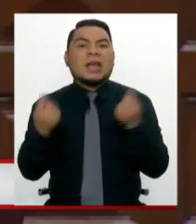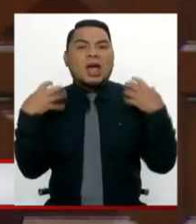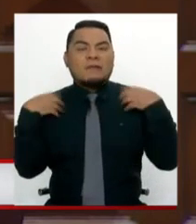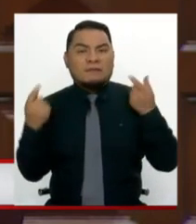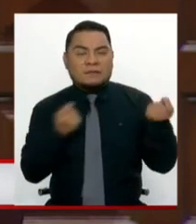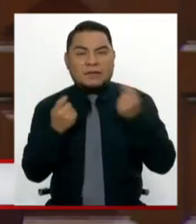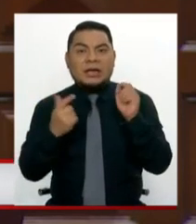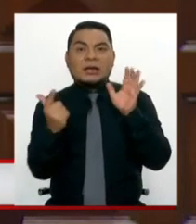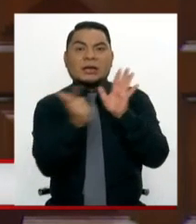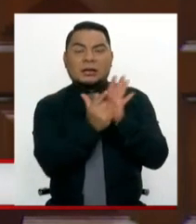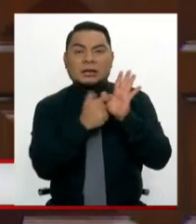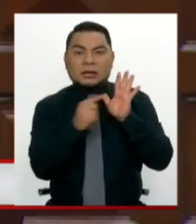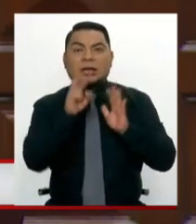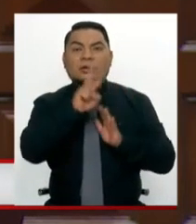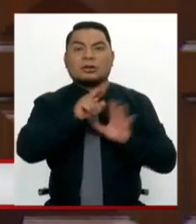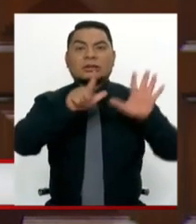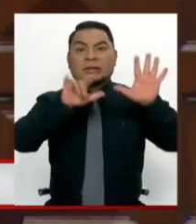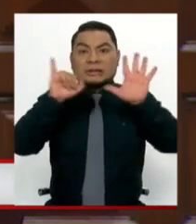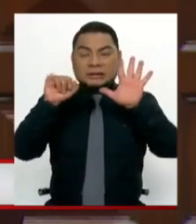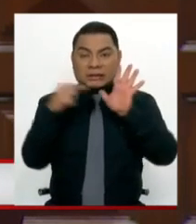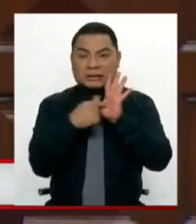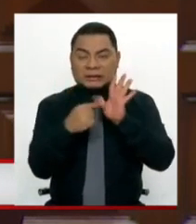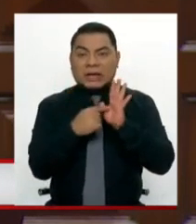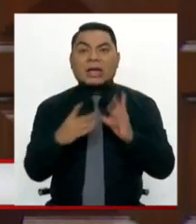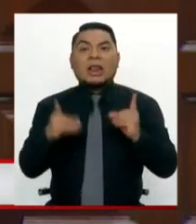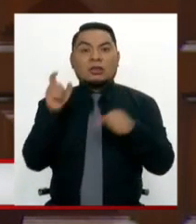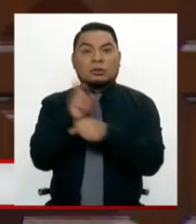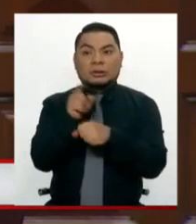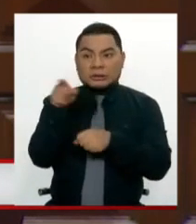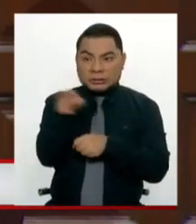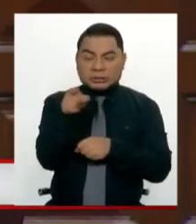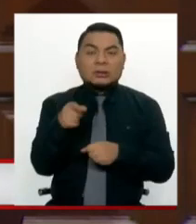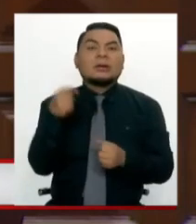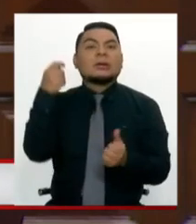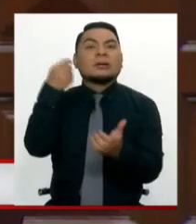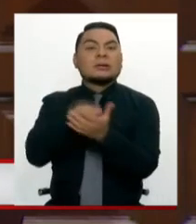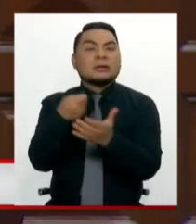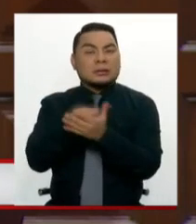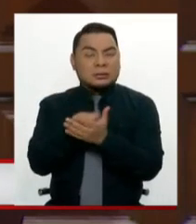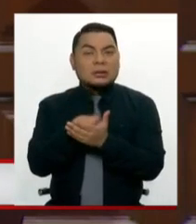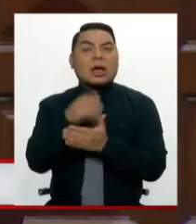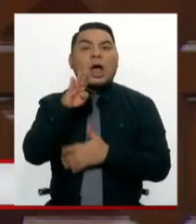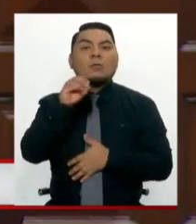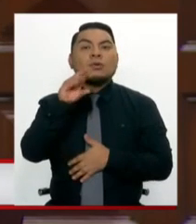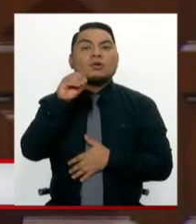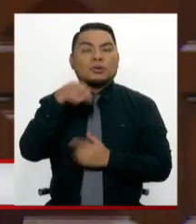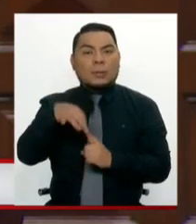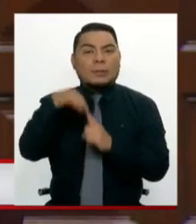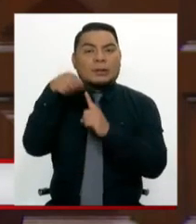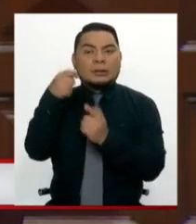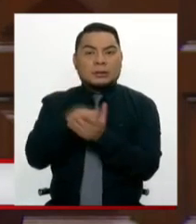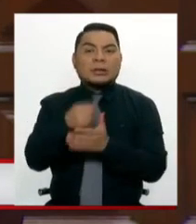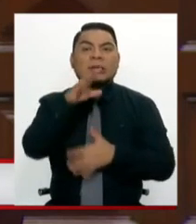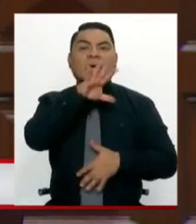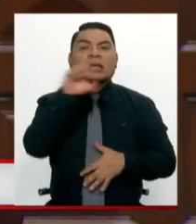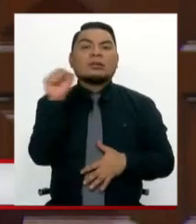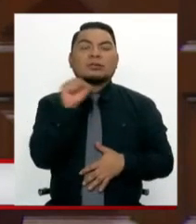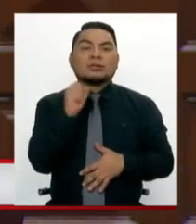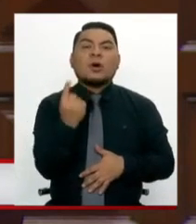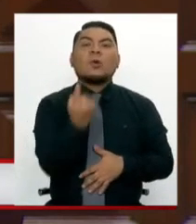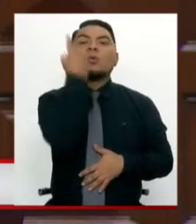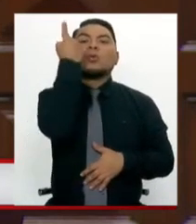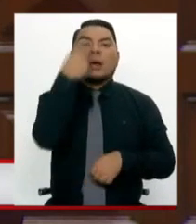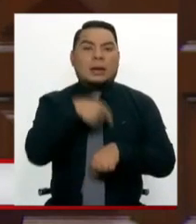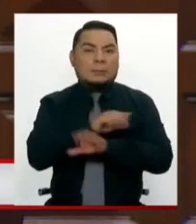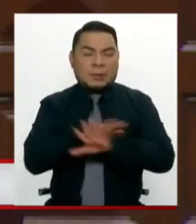del Decreto Legislativo 276 del sector educación, se le otorgará una bonificación excepcional de 500 soles por única